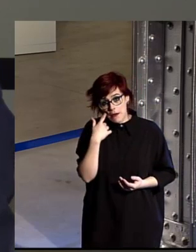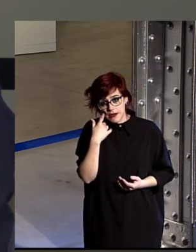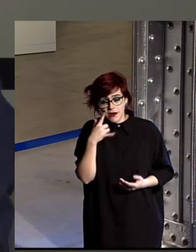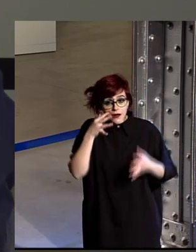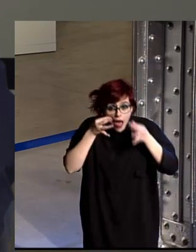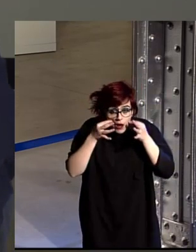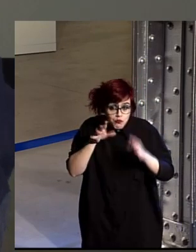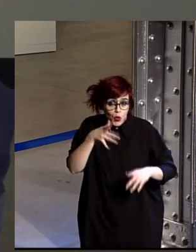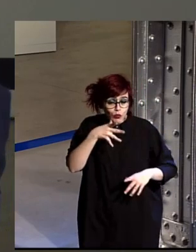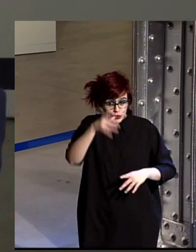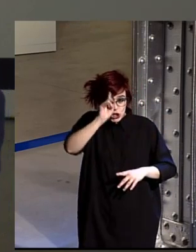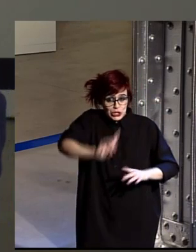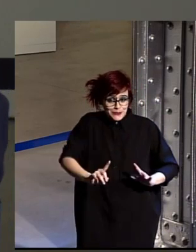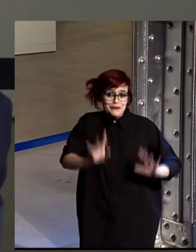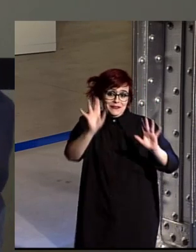porque no sabemos,